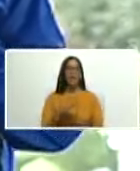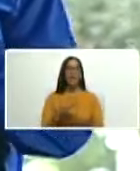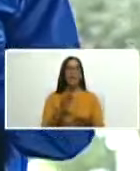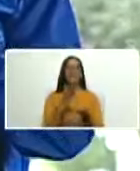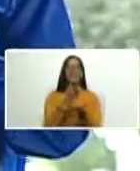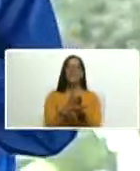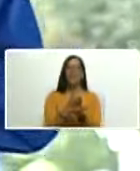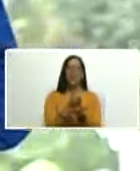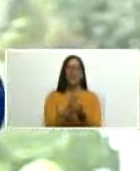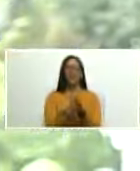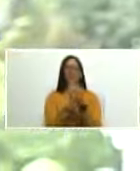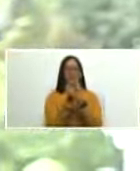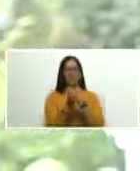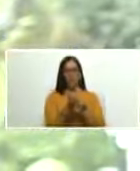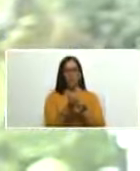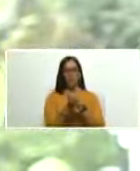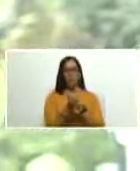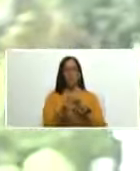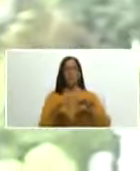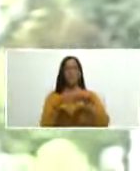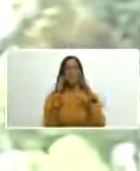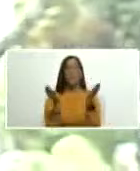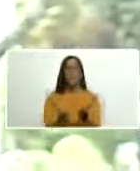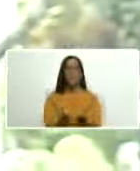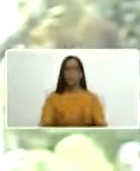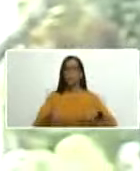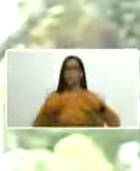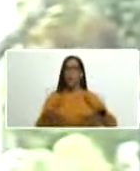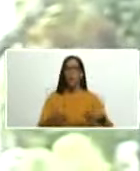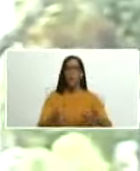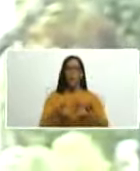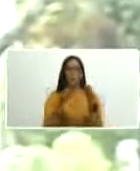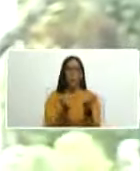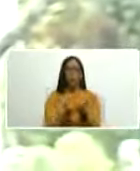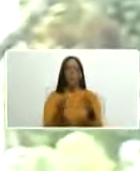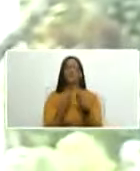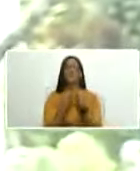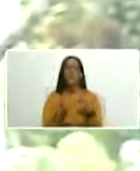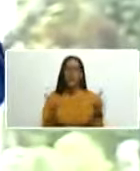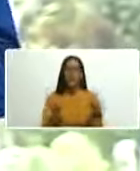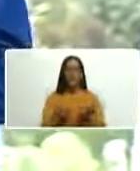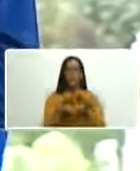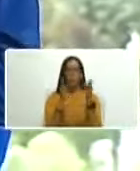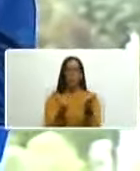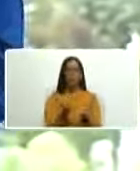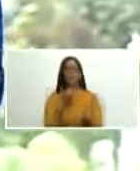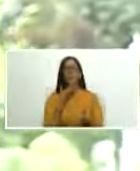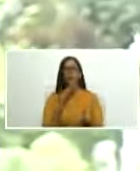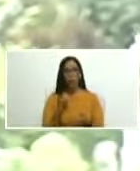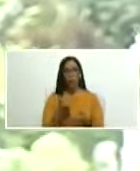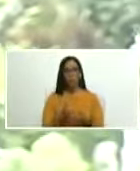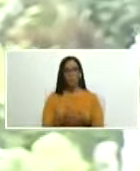la transición de un mundo nuevo, de un mundo diferente, de un mundo mejor.